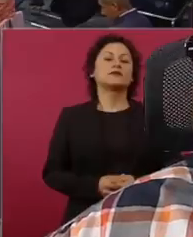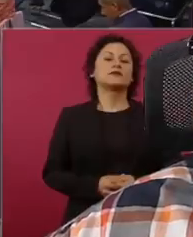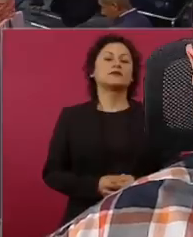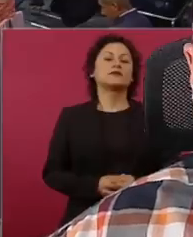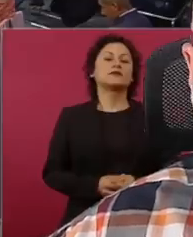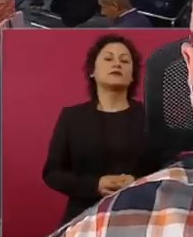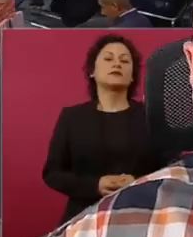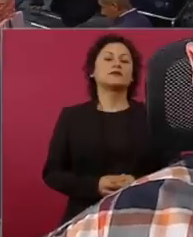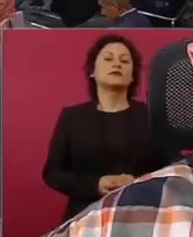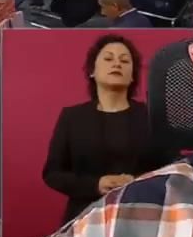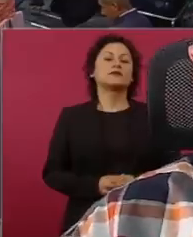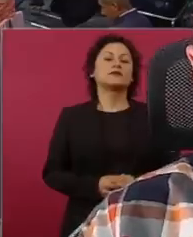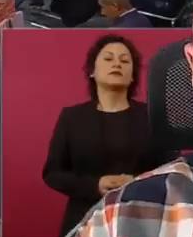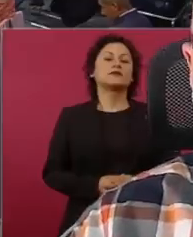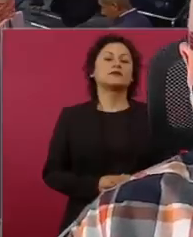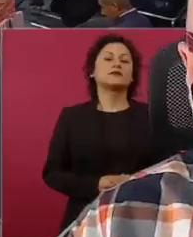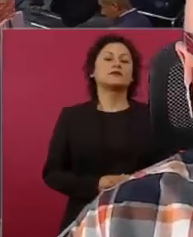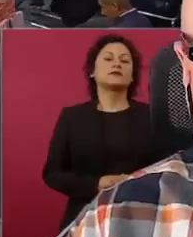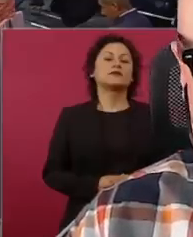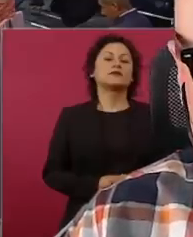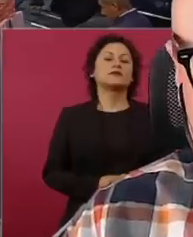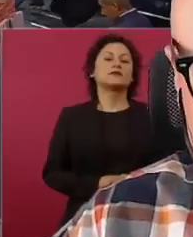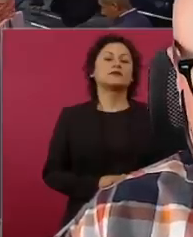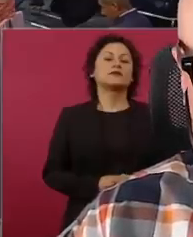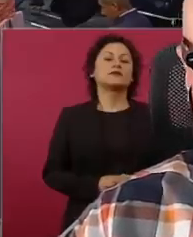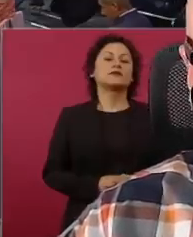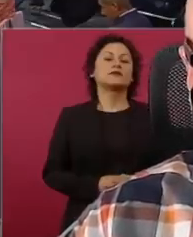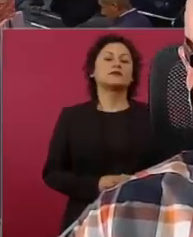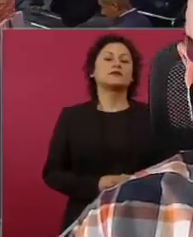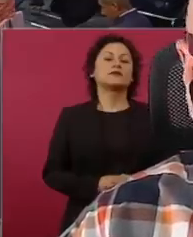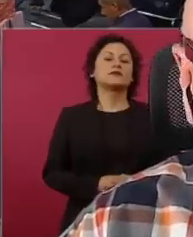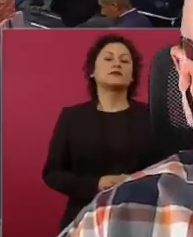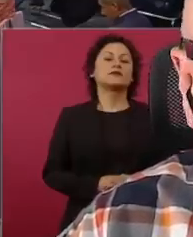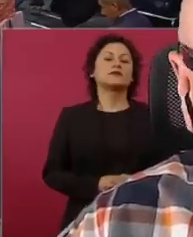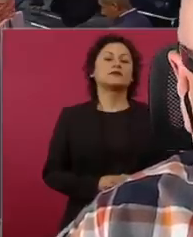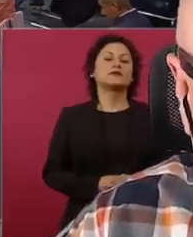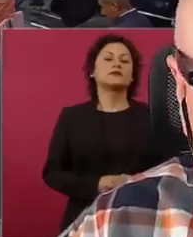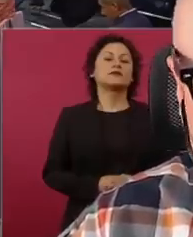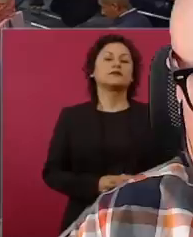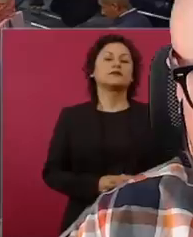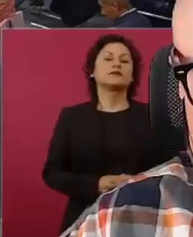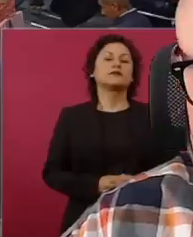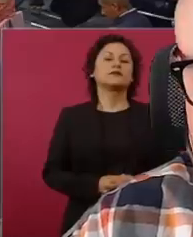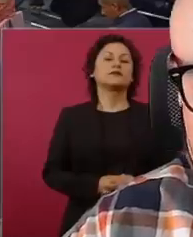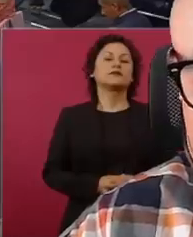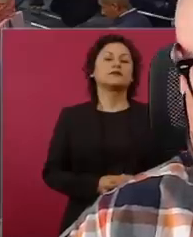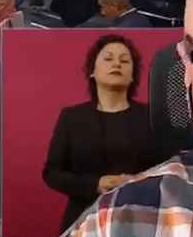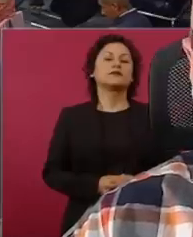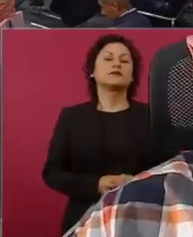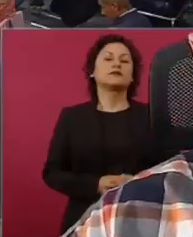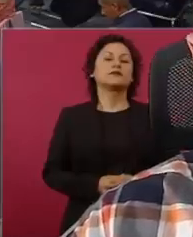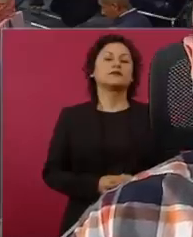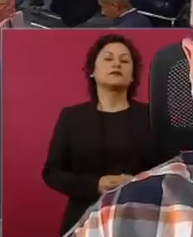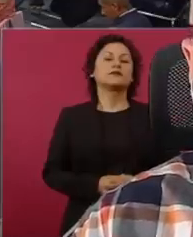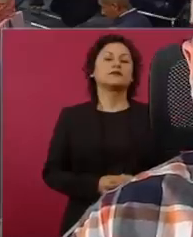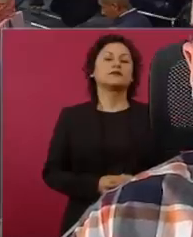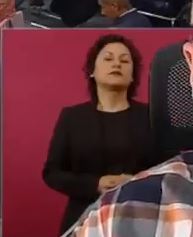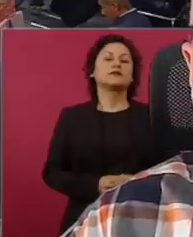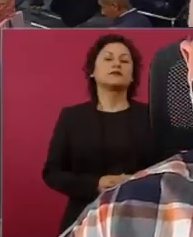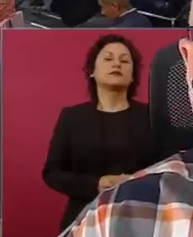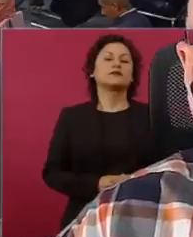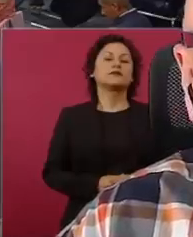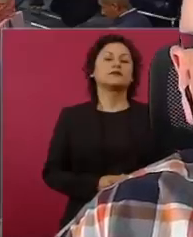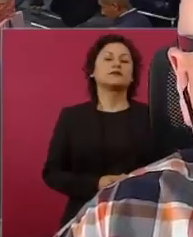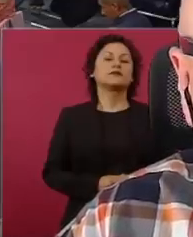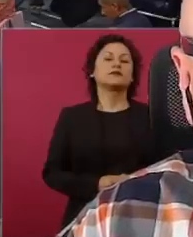Y el presidente Andrés Manuel López Obrador está hablando, y esto está pasando muchas veces en muchas comunidades del Perú,